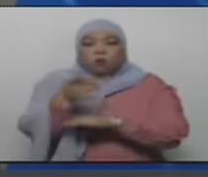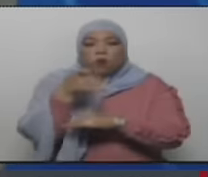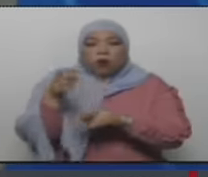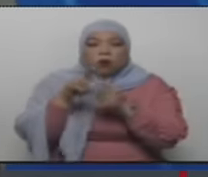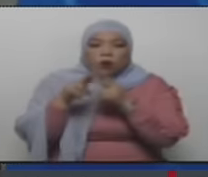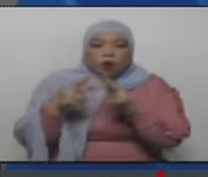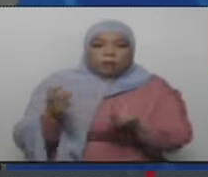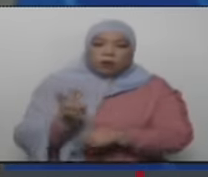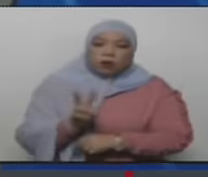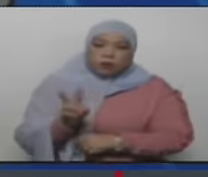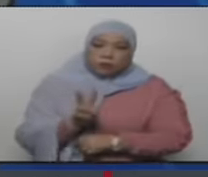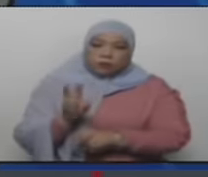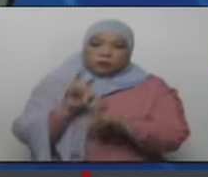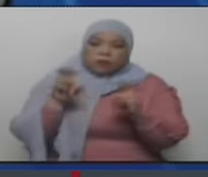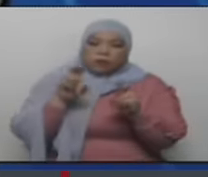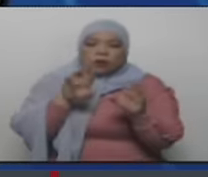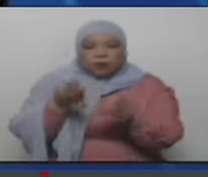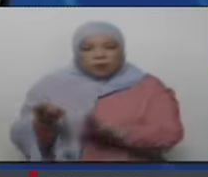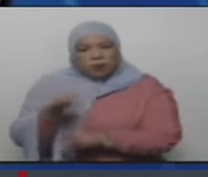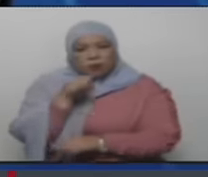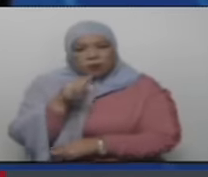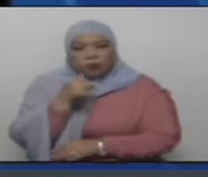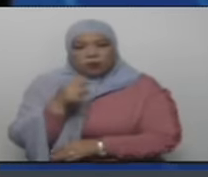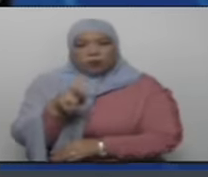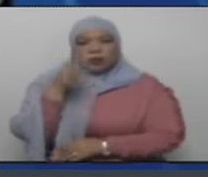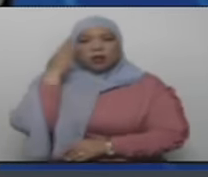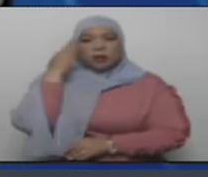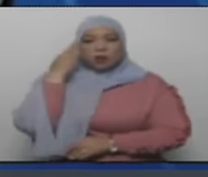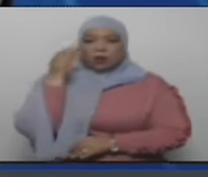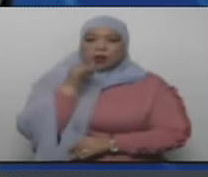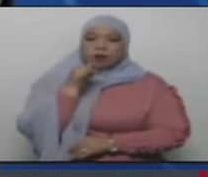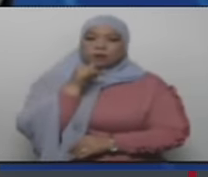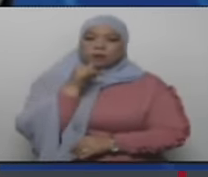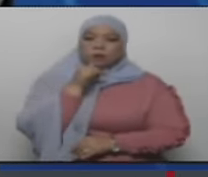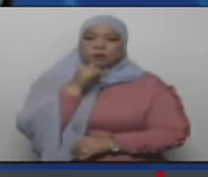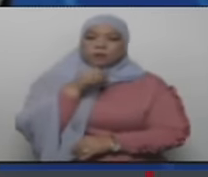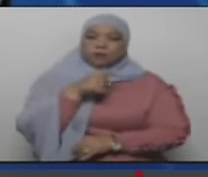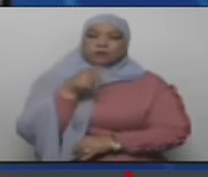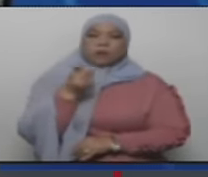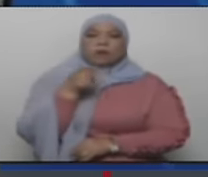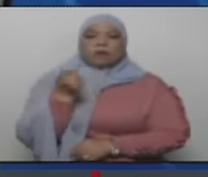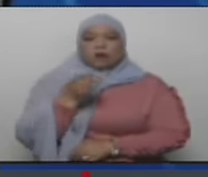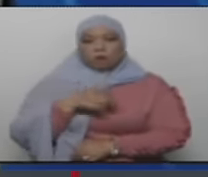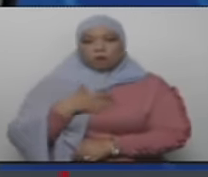país. Ya ese es un tema aparte, pero aquí está demostrado que ustedes pueden publicar